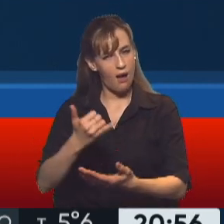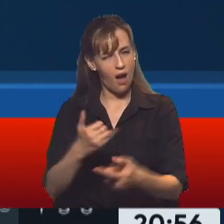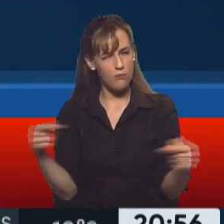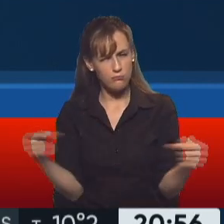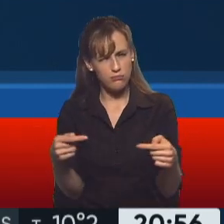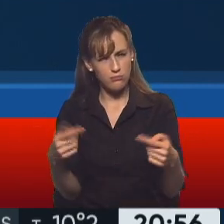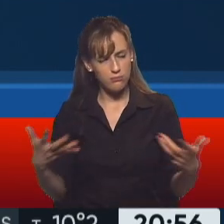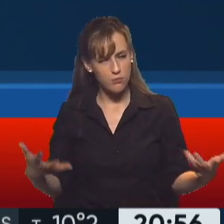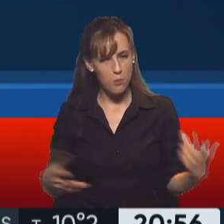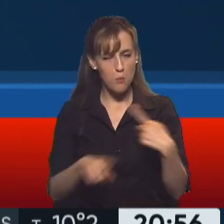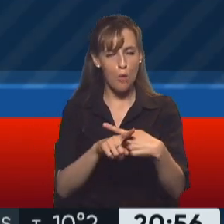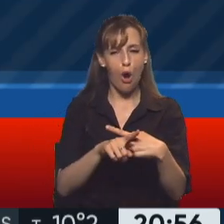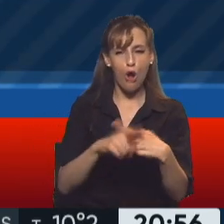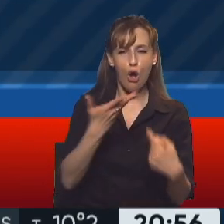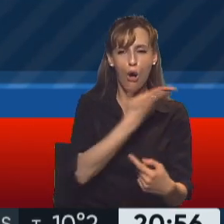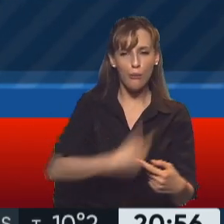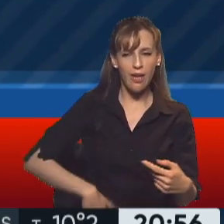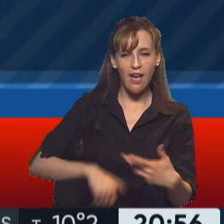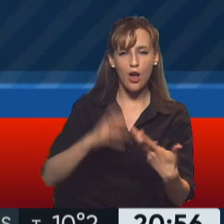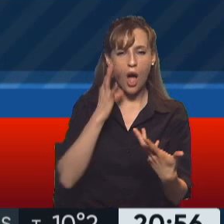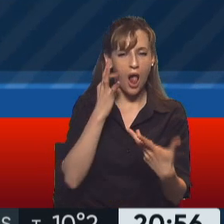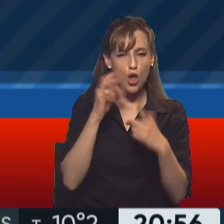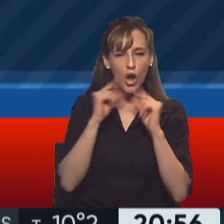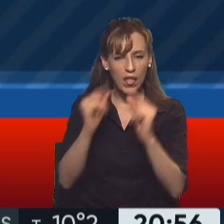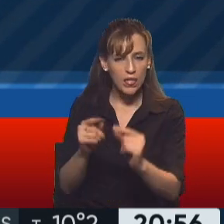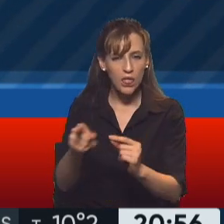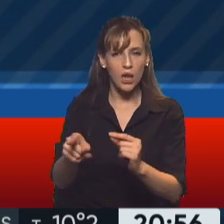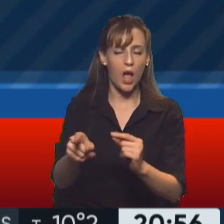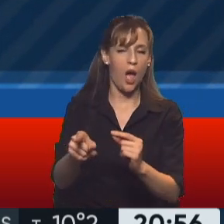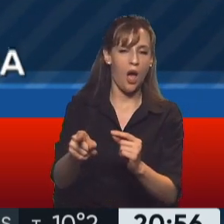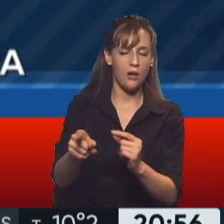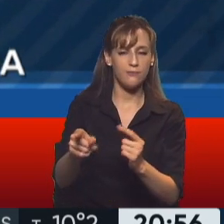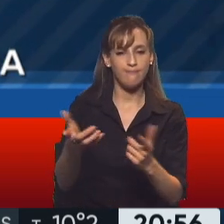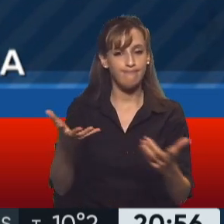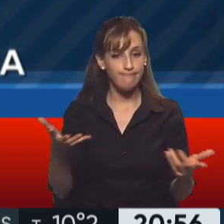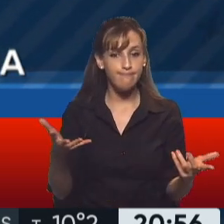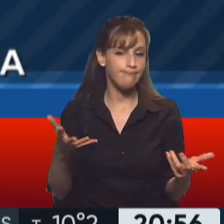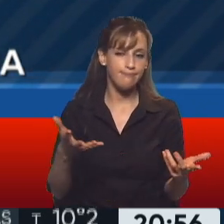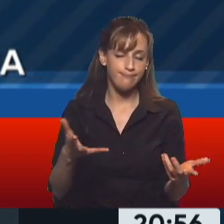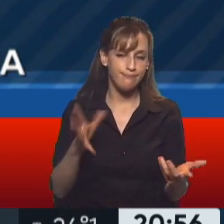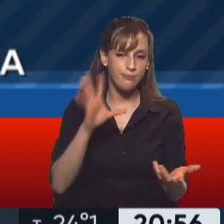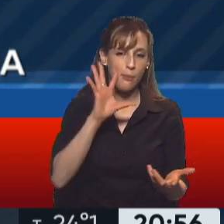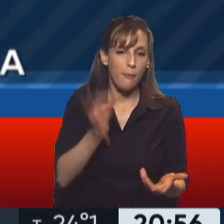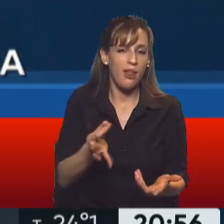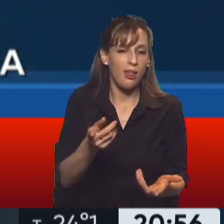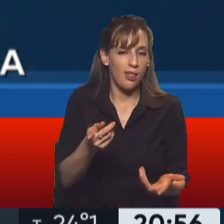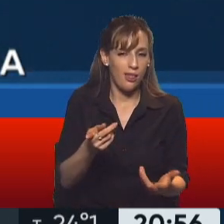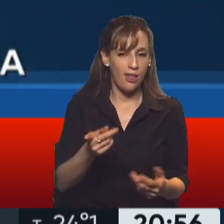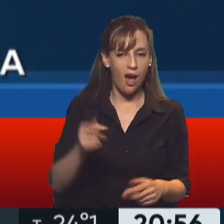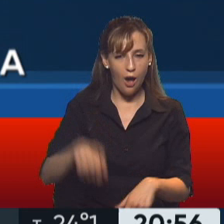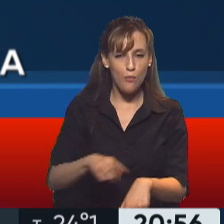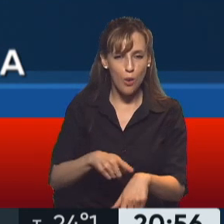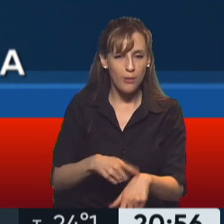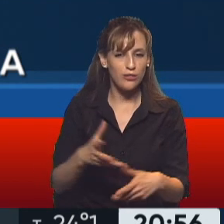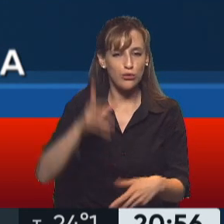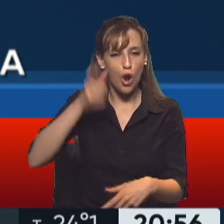y alguna crítica que le haga alguien o el gobierno por su funcionamiento, es evidente que estamos viendo una